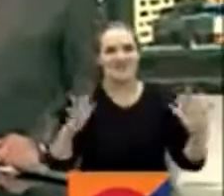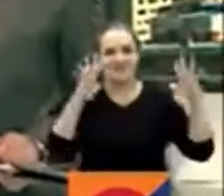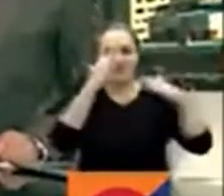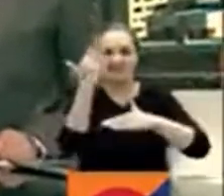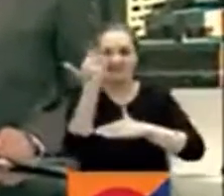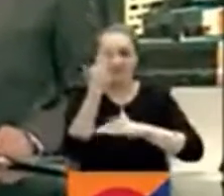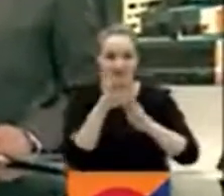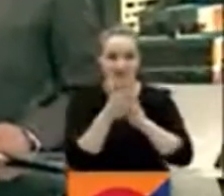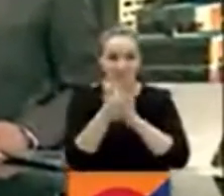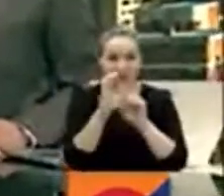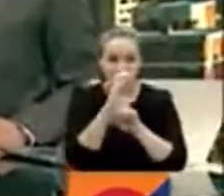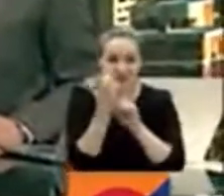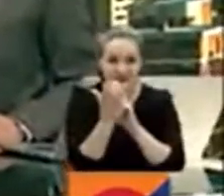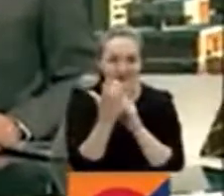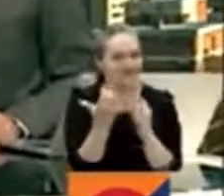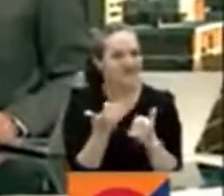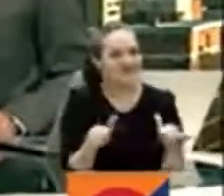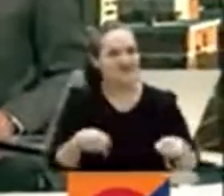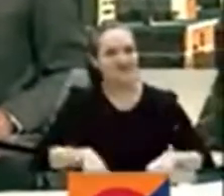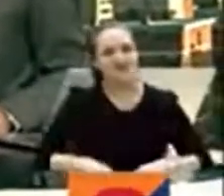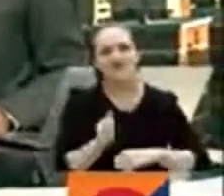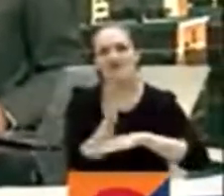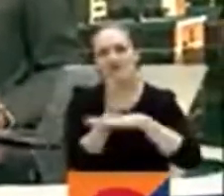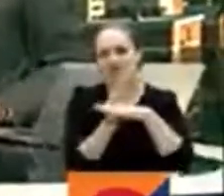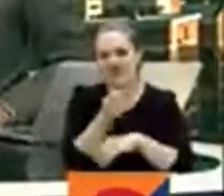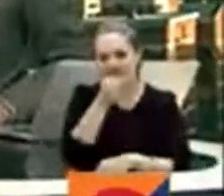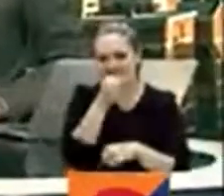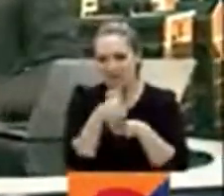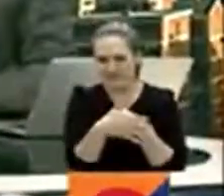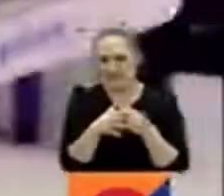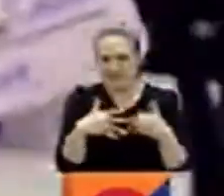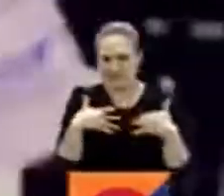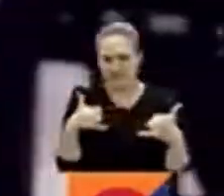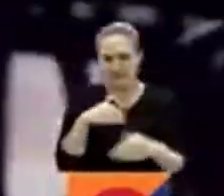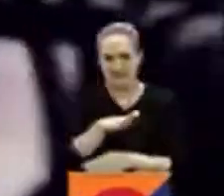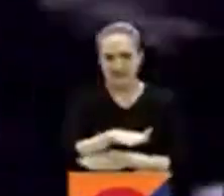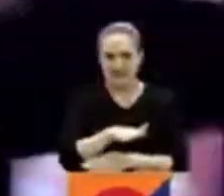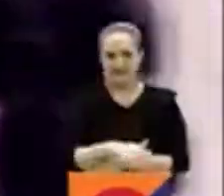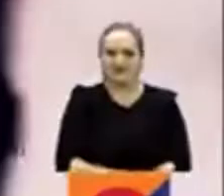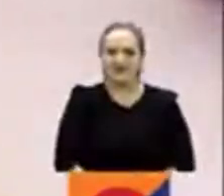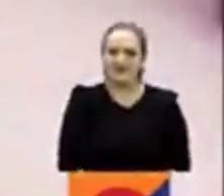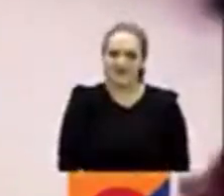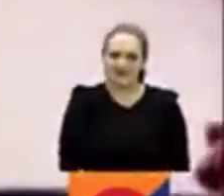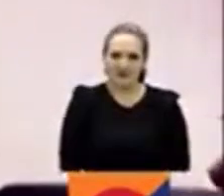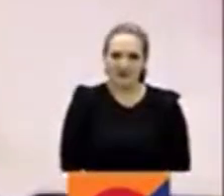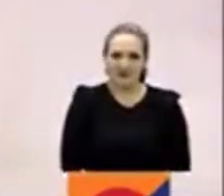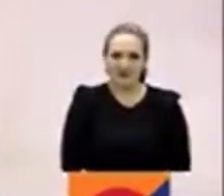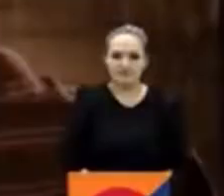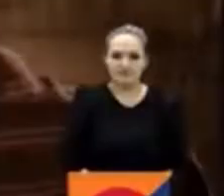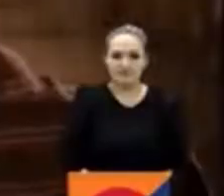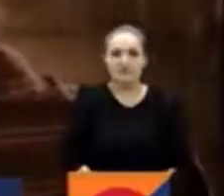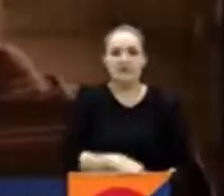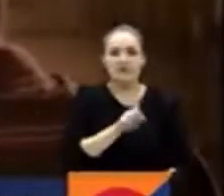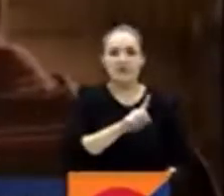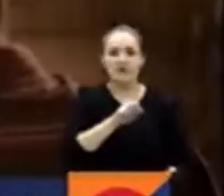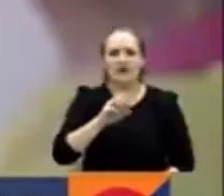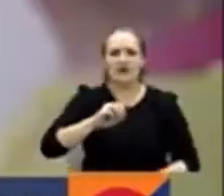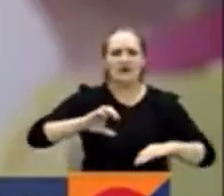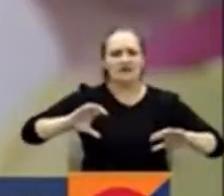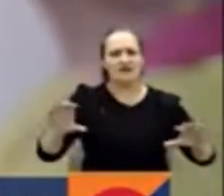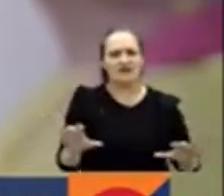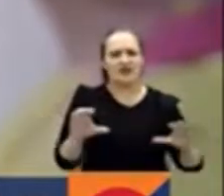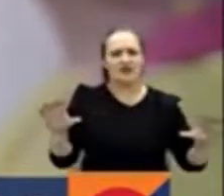cultural despedimos RTVC Noticias del mediodía. Feliz tarde. Con más de 110 actividades regresa de